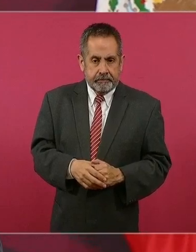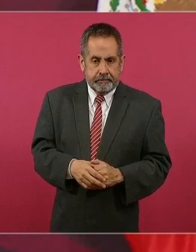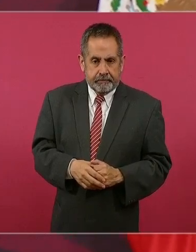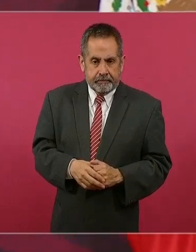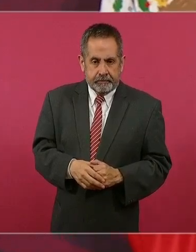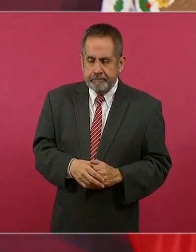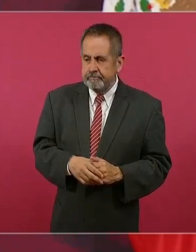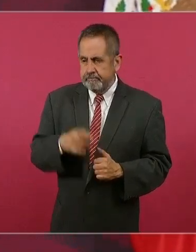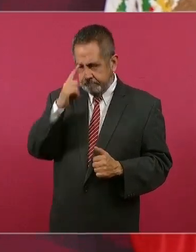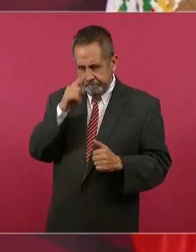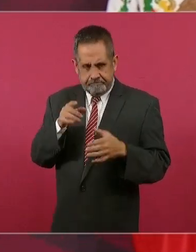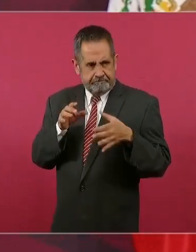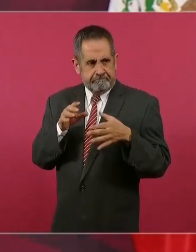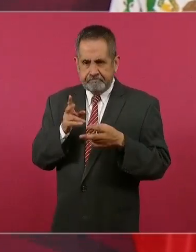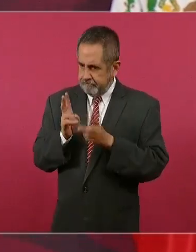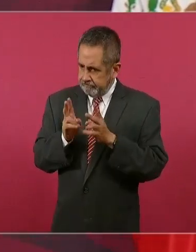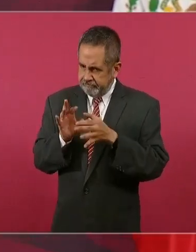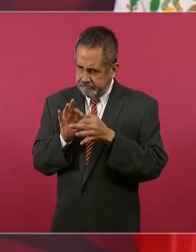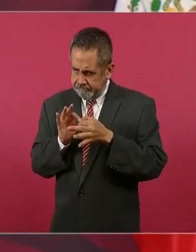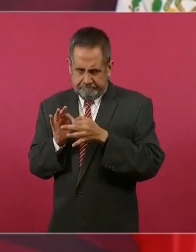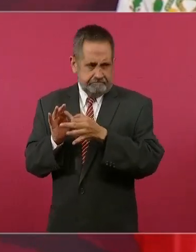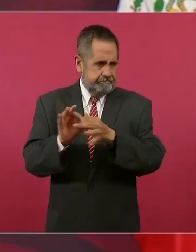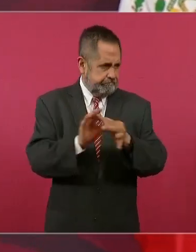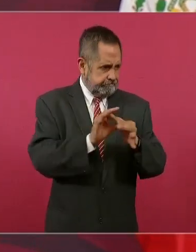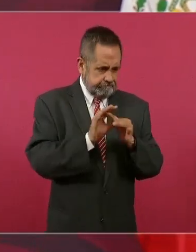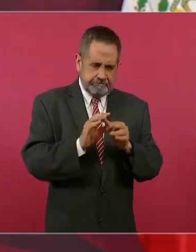mantener la unidad,